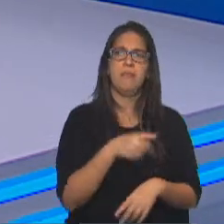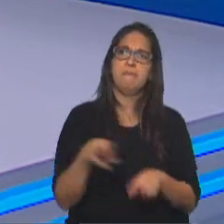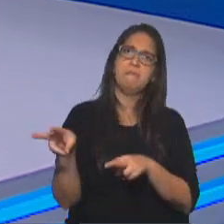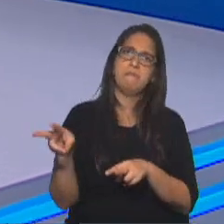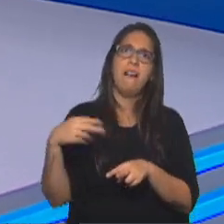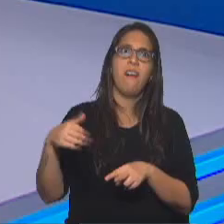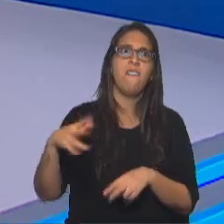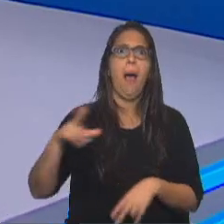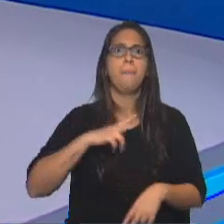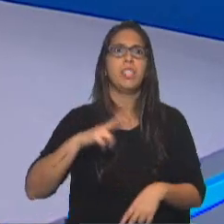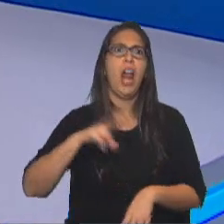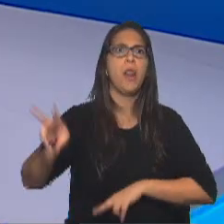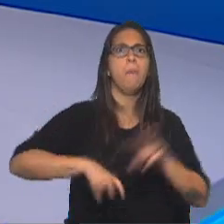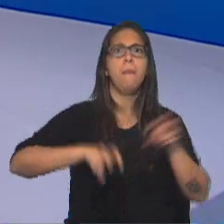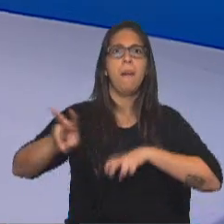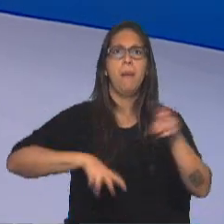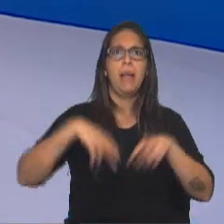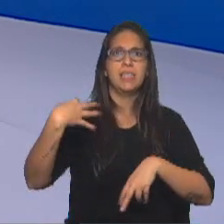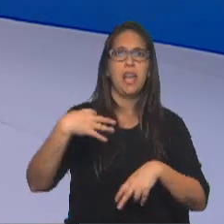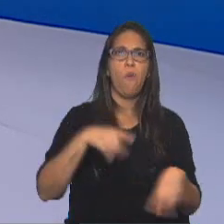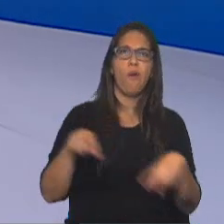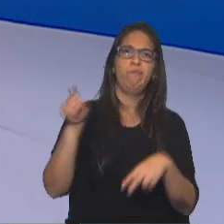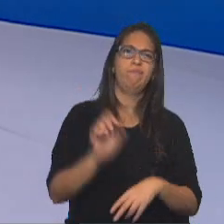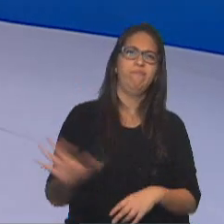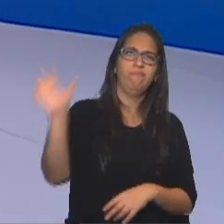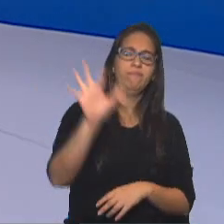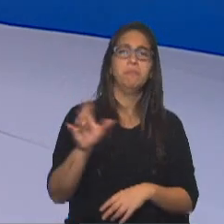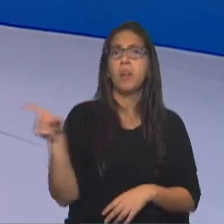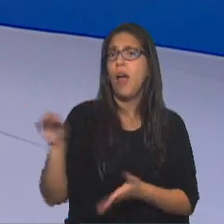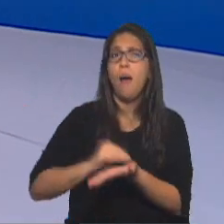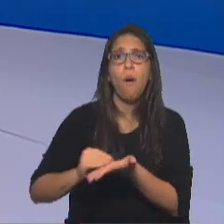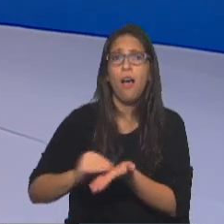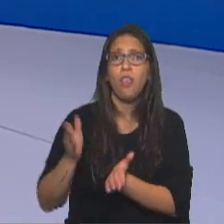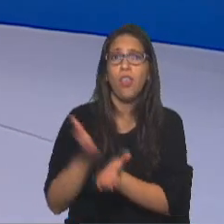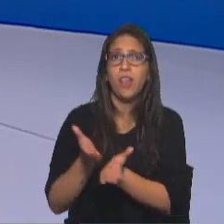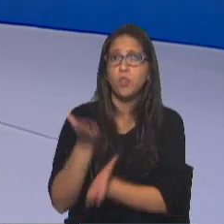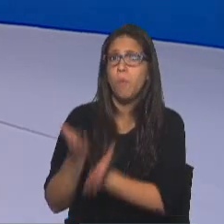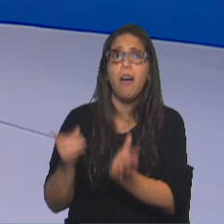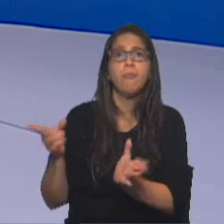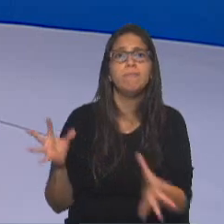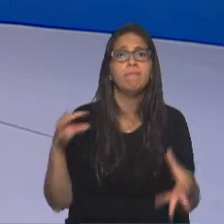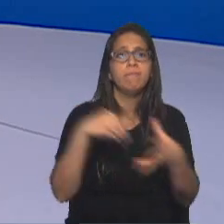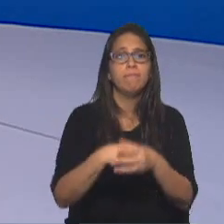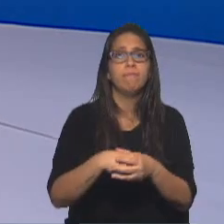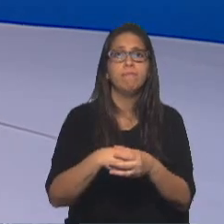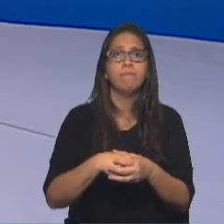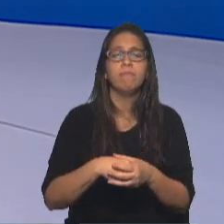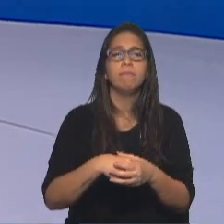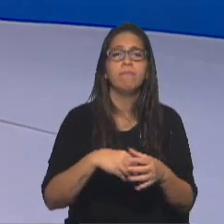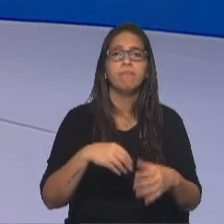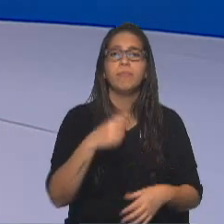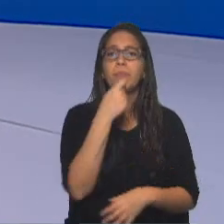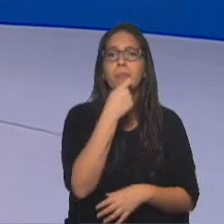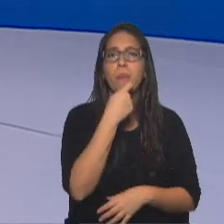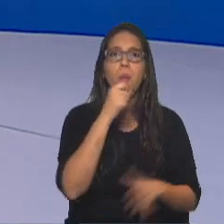esto se va a hacer millonario. Correcto. Pero lo cierto es que como abogado de derechos humanos ha participado de muchísimas causas, por ejemplo,